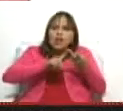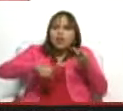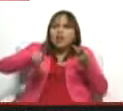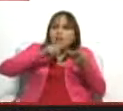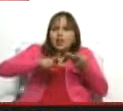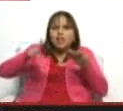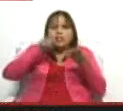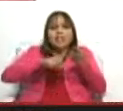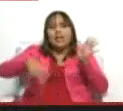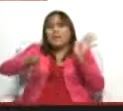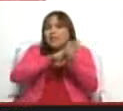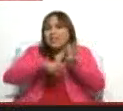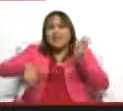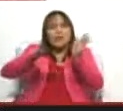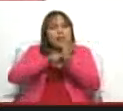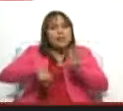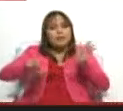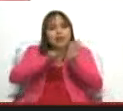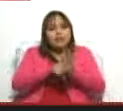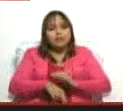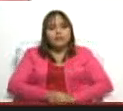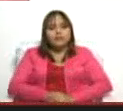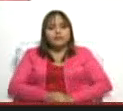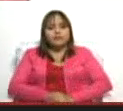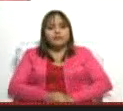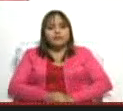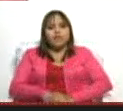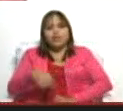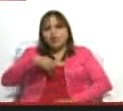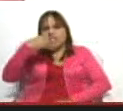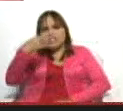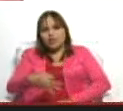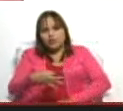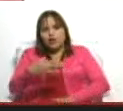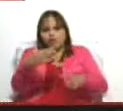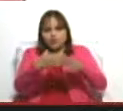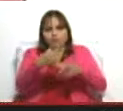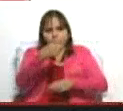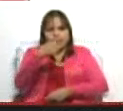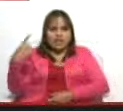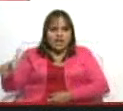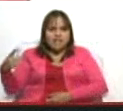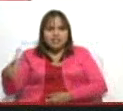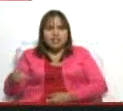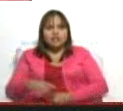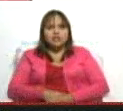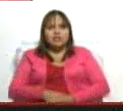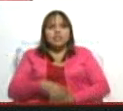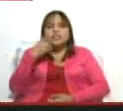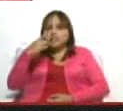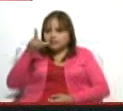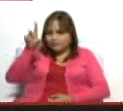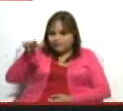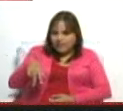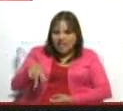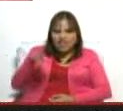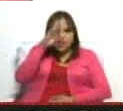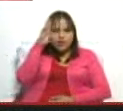Repetirlas. Yo te aseguro que va a ser la derecha ahorita. Miren, ahí está. No, si está envenenado.